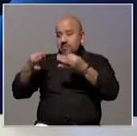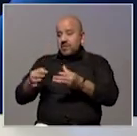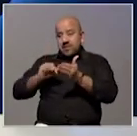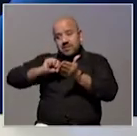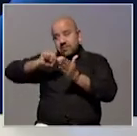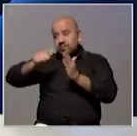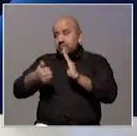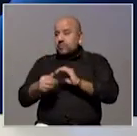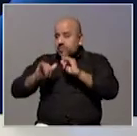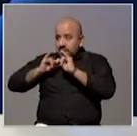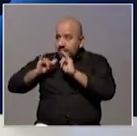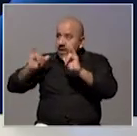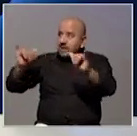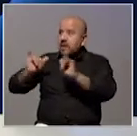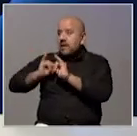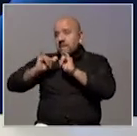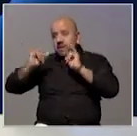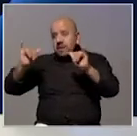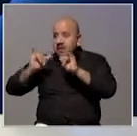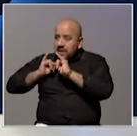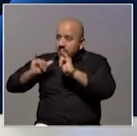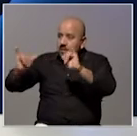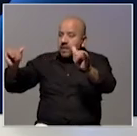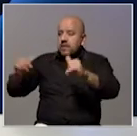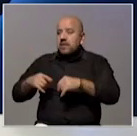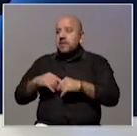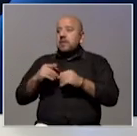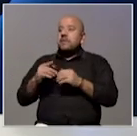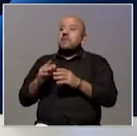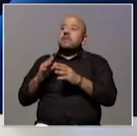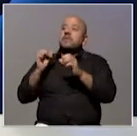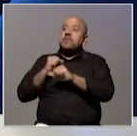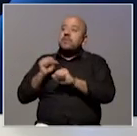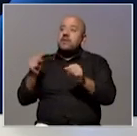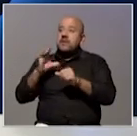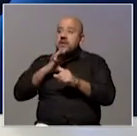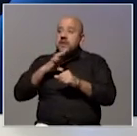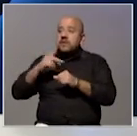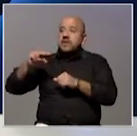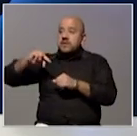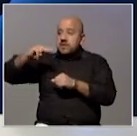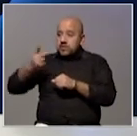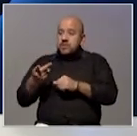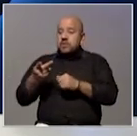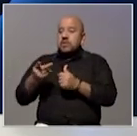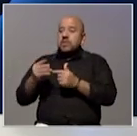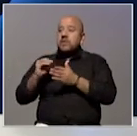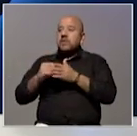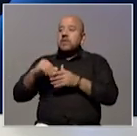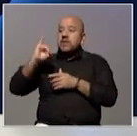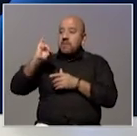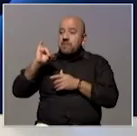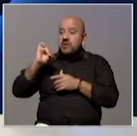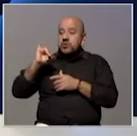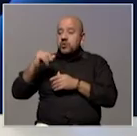elección de selección tuvimos junio de octubre quizás tengamos algo está claro y en mayo elecciones